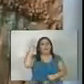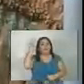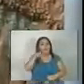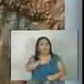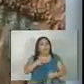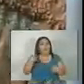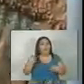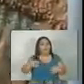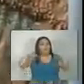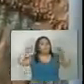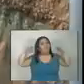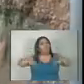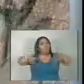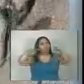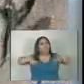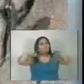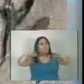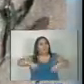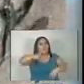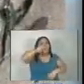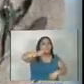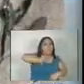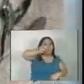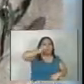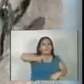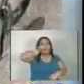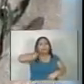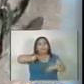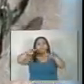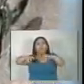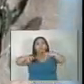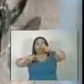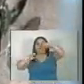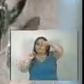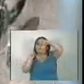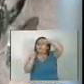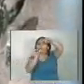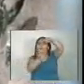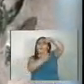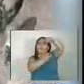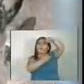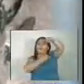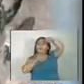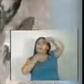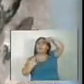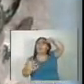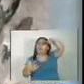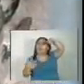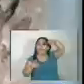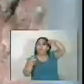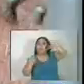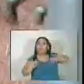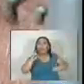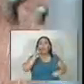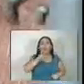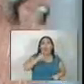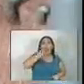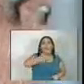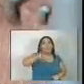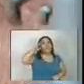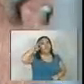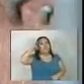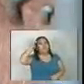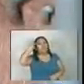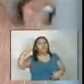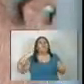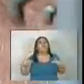invierno en Marte es necesario que pasen varios meses debido a que su órbita es elíptica, que hace que un año en este planeta sea